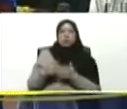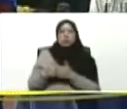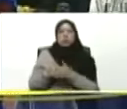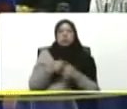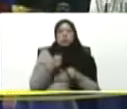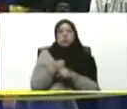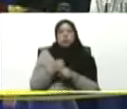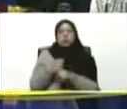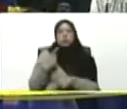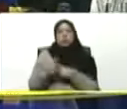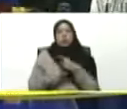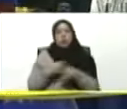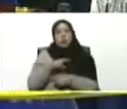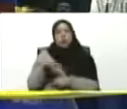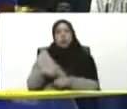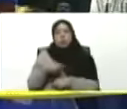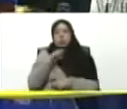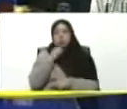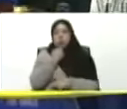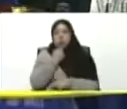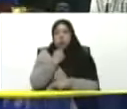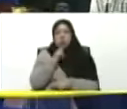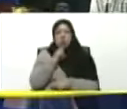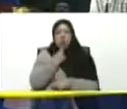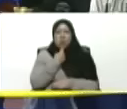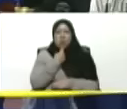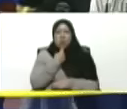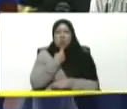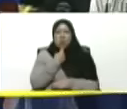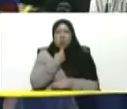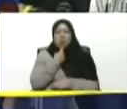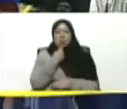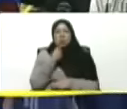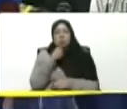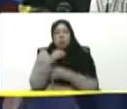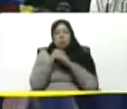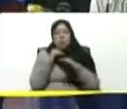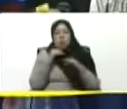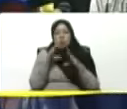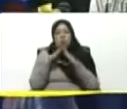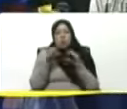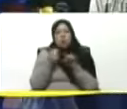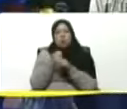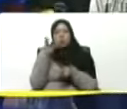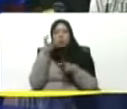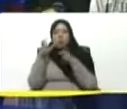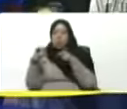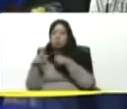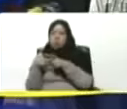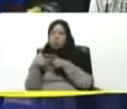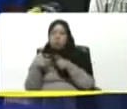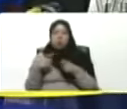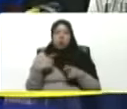censurado. Pero todo el pueblo tenía un cassette o un disco de vinil.